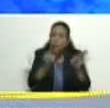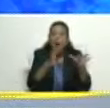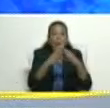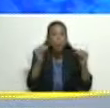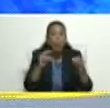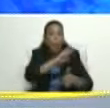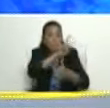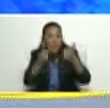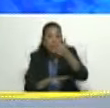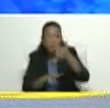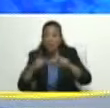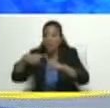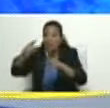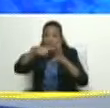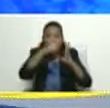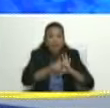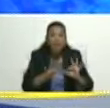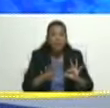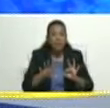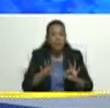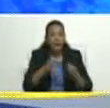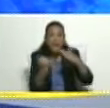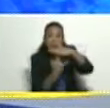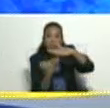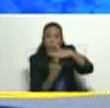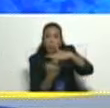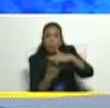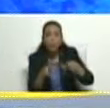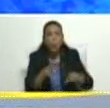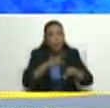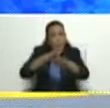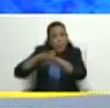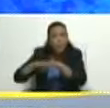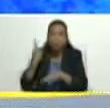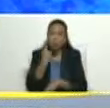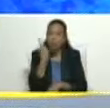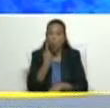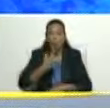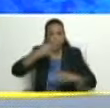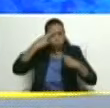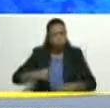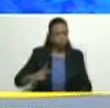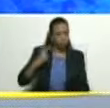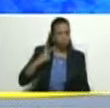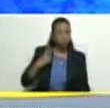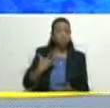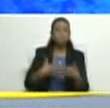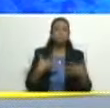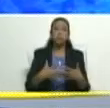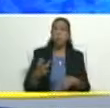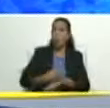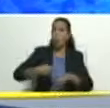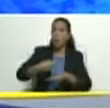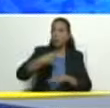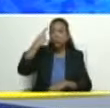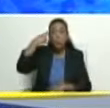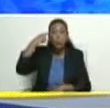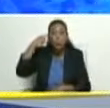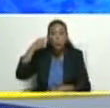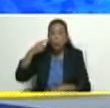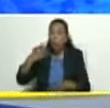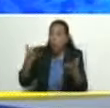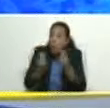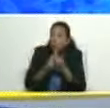los vicepresidentes y a todas las instancias, no solo de la formalidad del gobierno, sino sobre todo con el